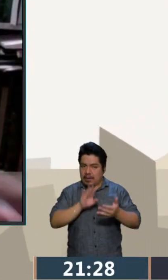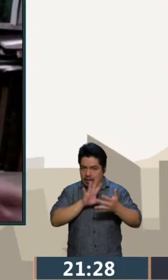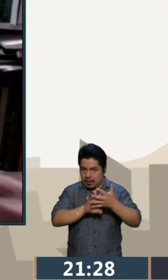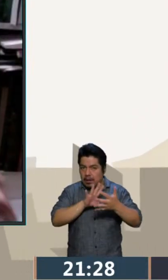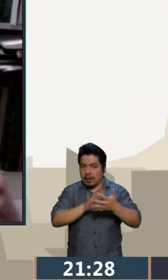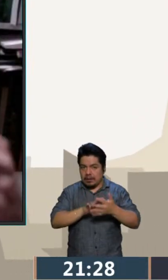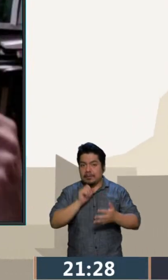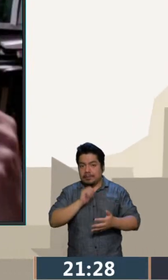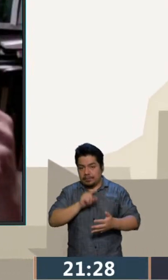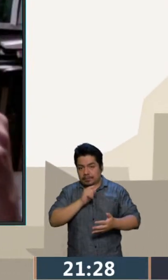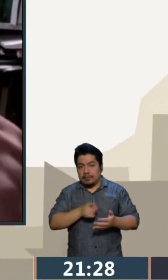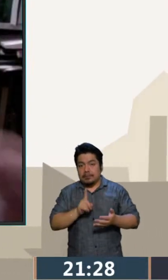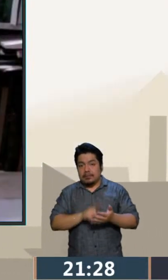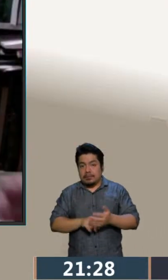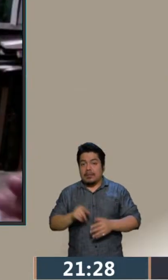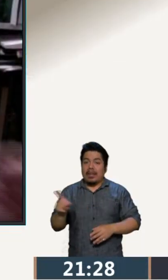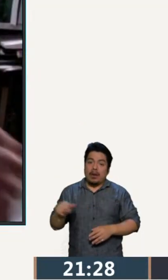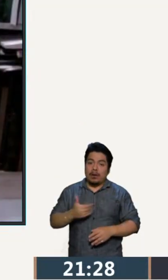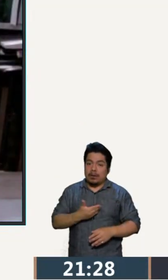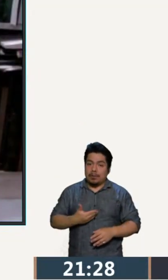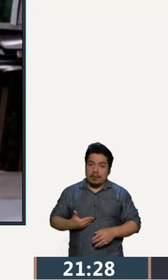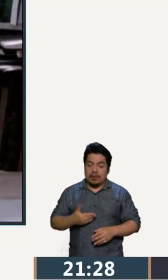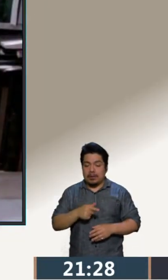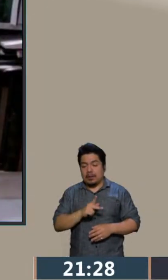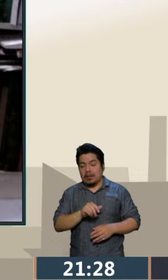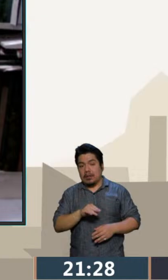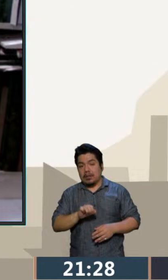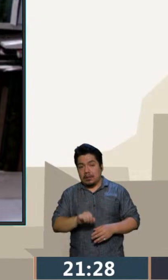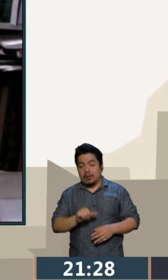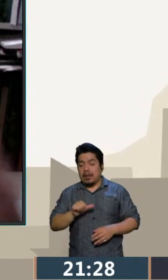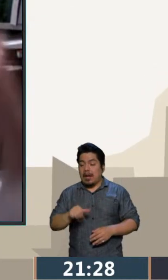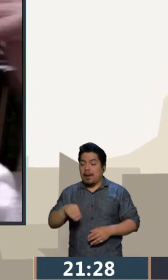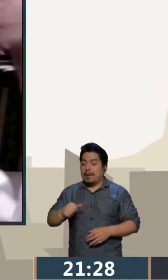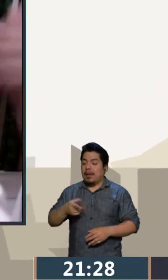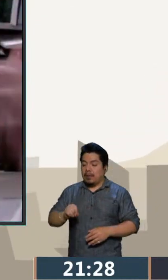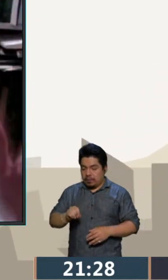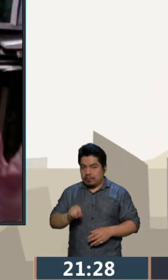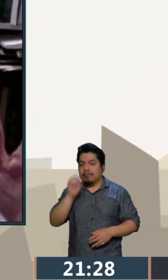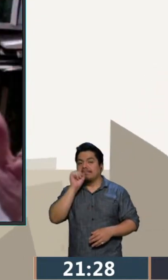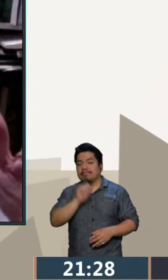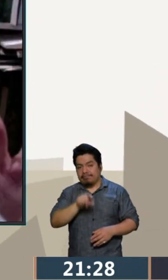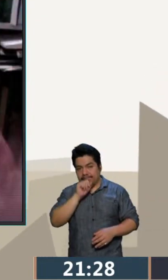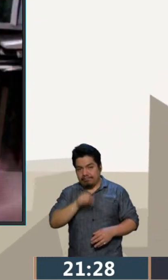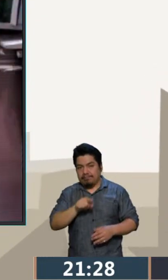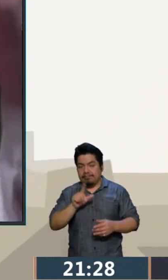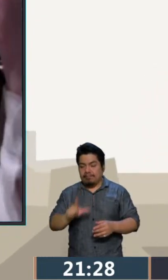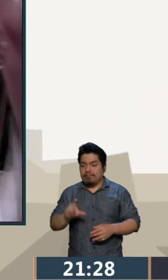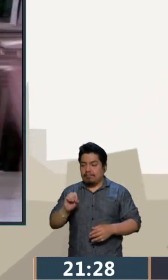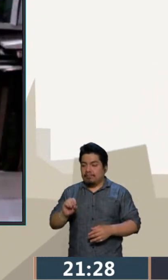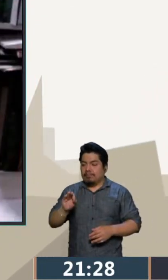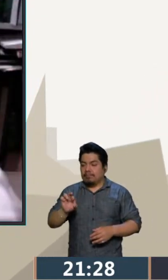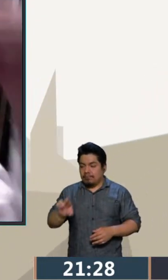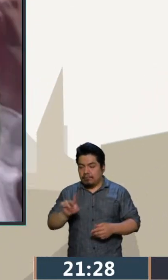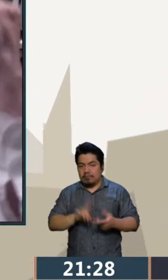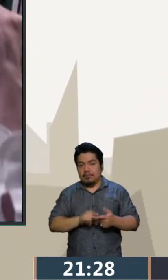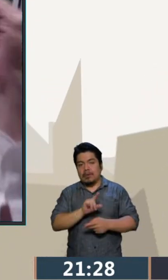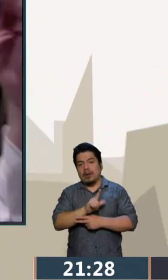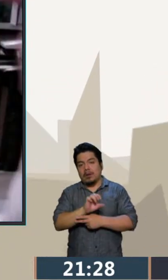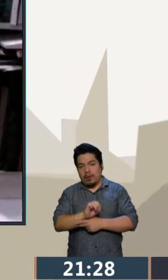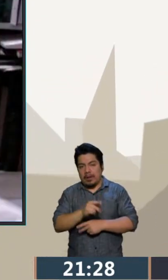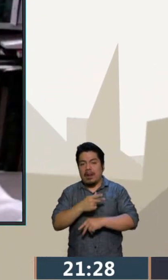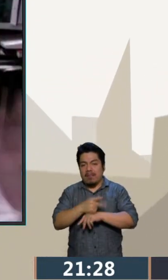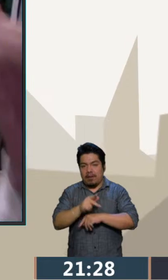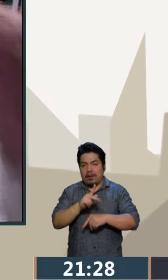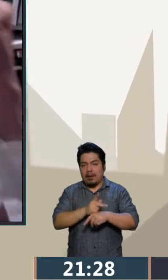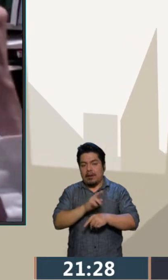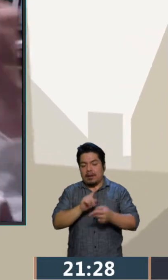ese periodo al vicepresidente de Cristina Kirchner, que era Amado Boudou. Y también fueron víctimas del lawfare Fernando Lugo en Paraguay,